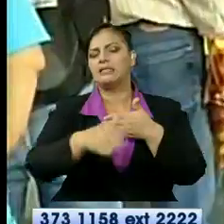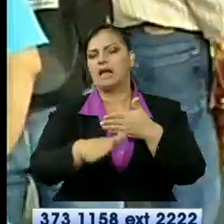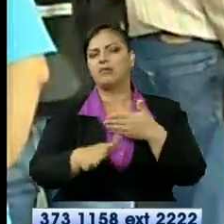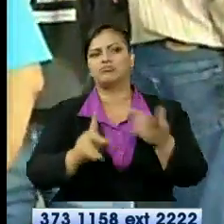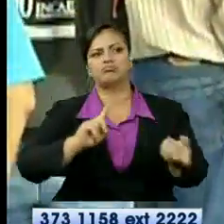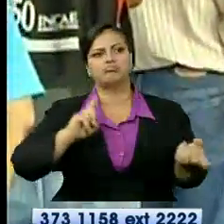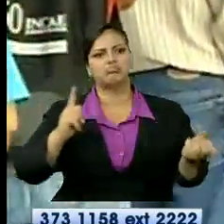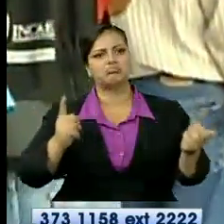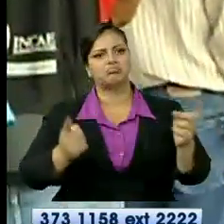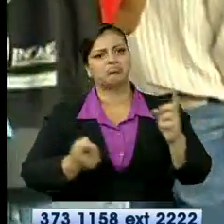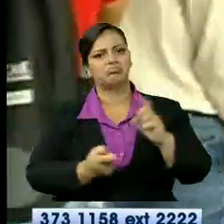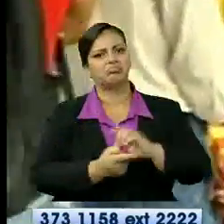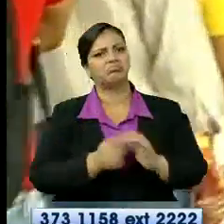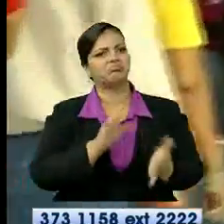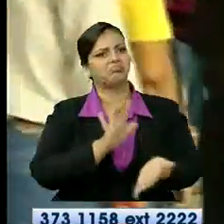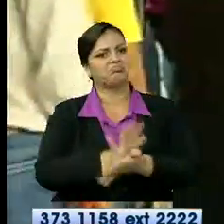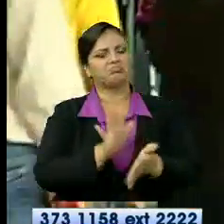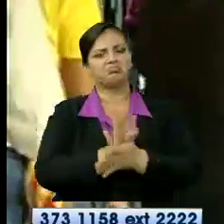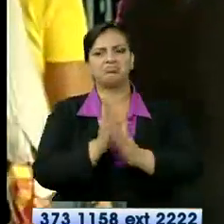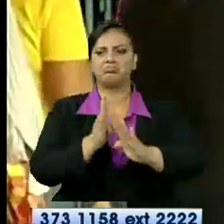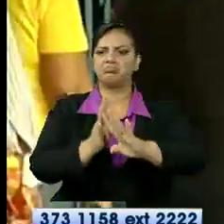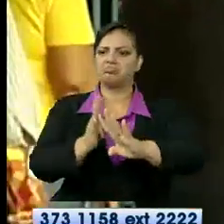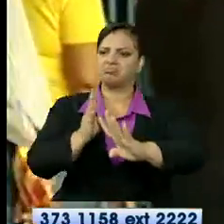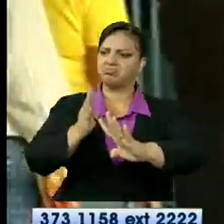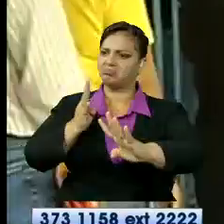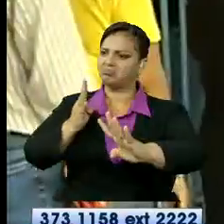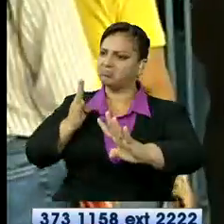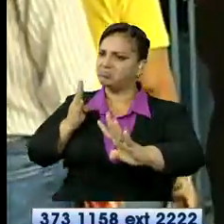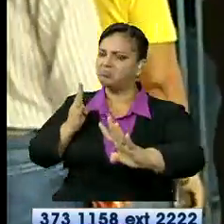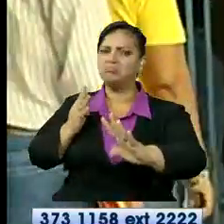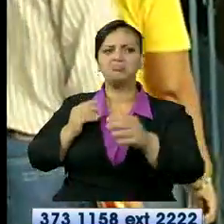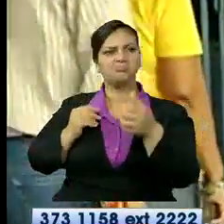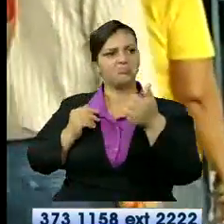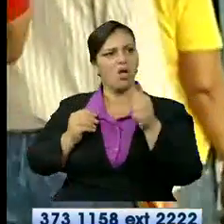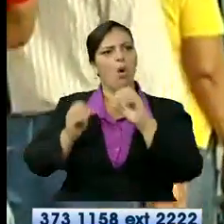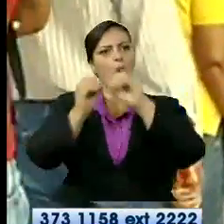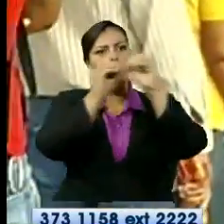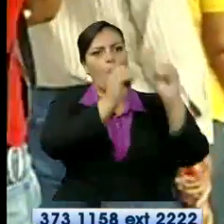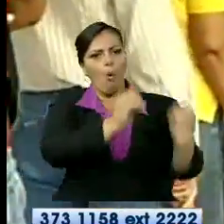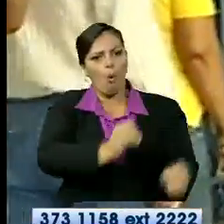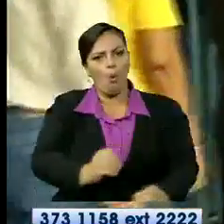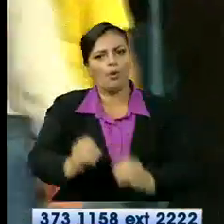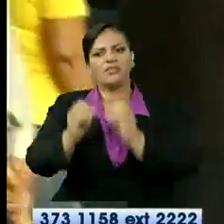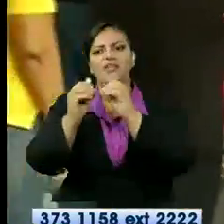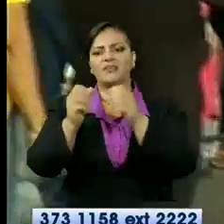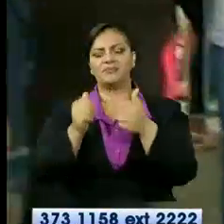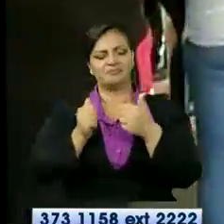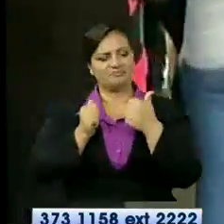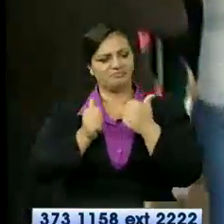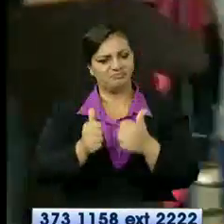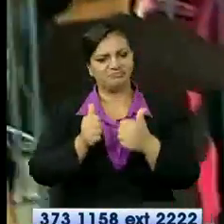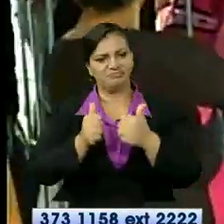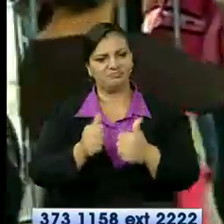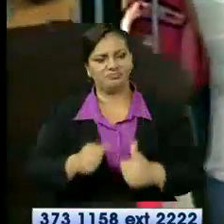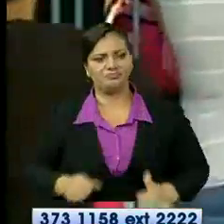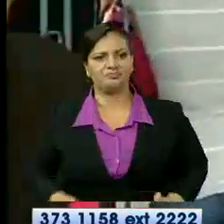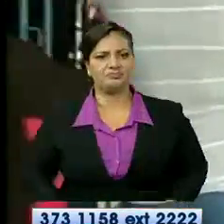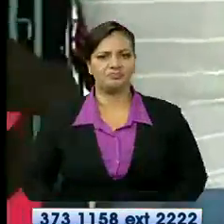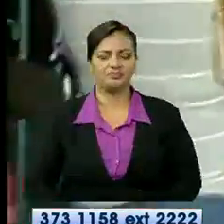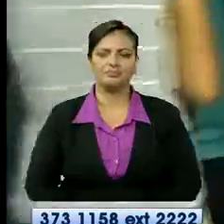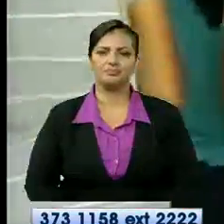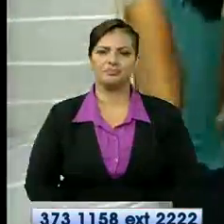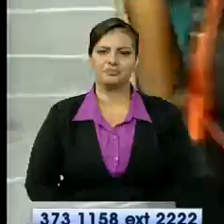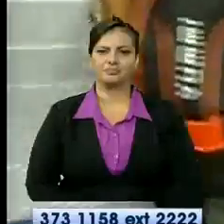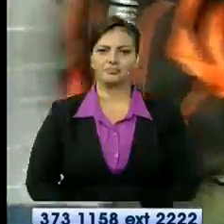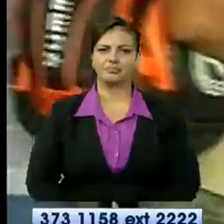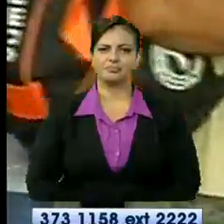Ahora estamos apreciando cómo se manejan de una forma más ordenada, como podemos apreciar por acá. A